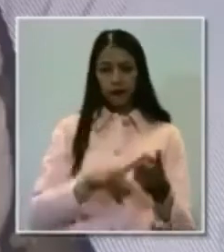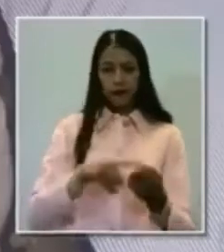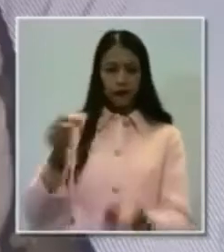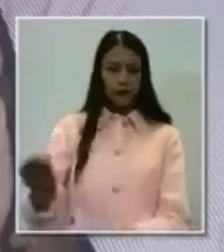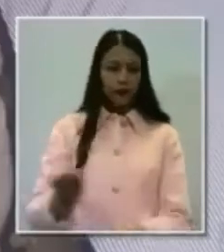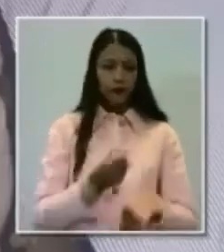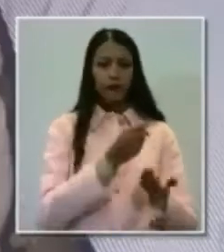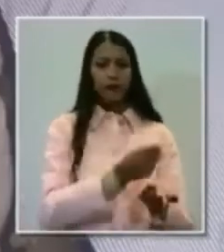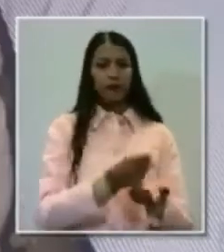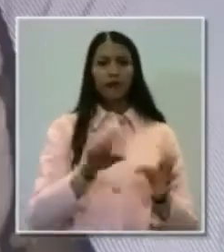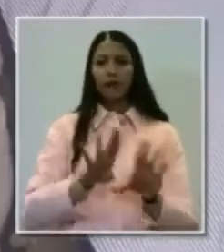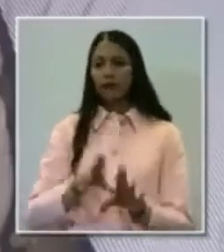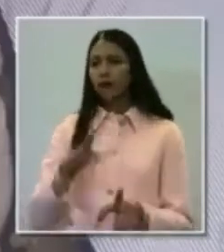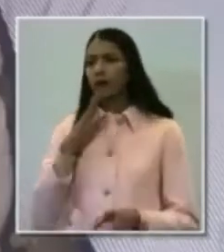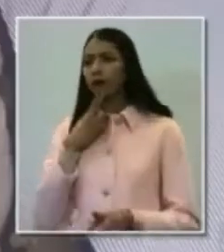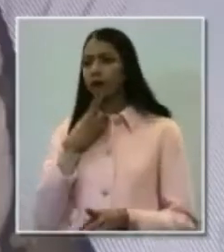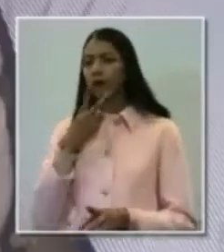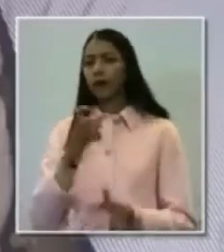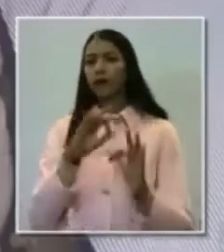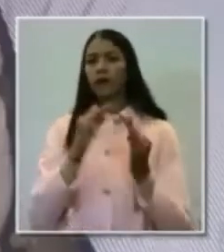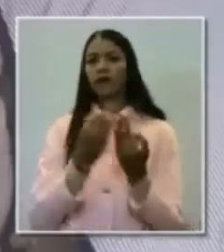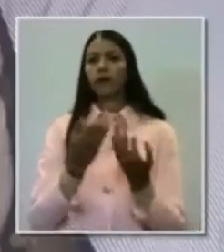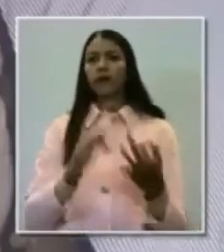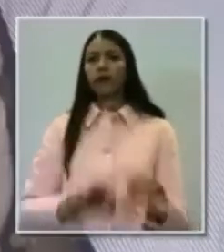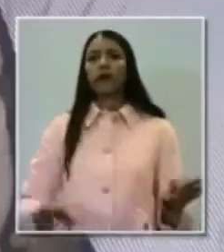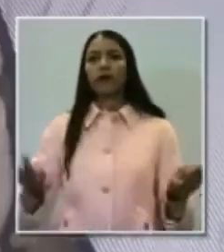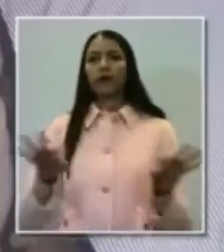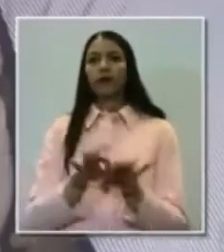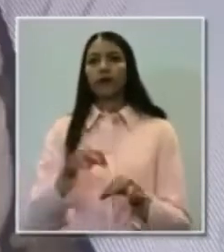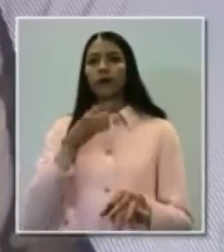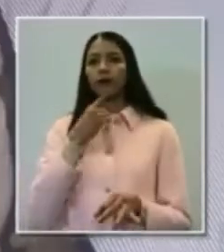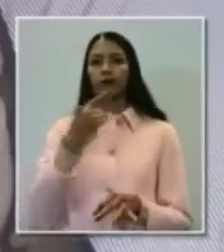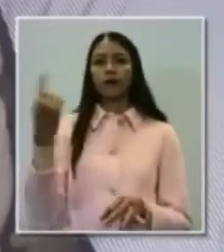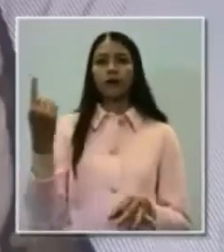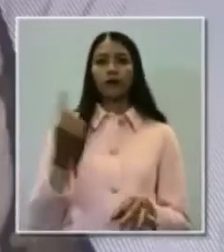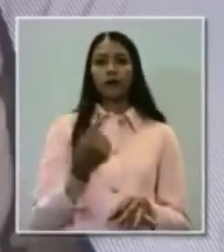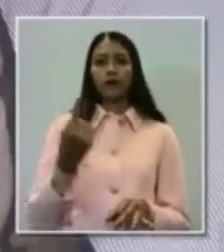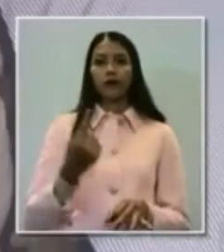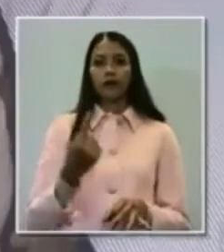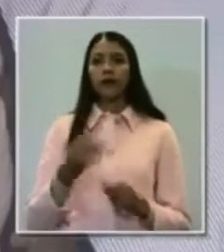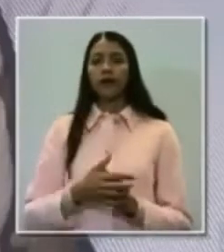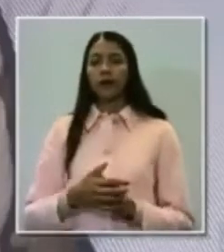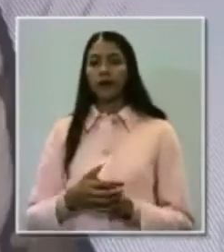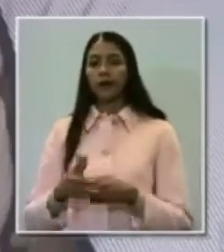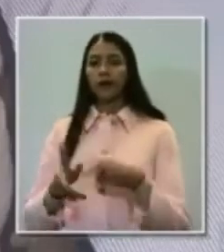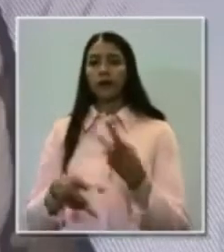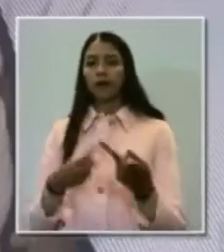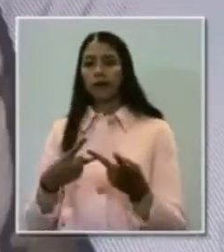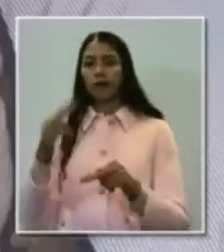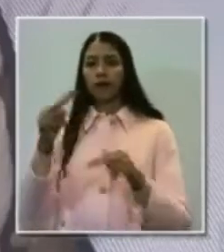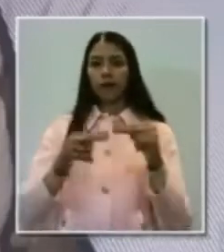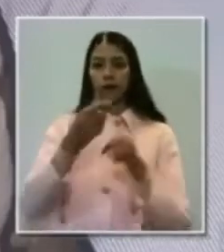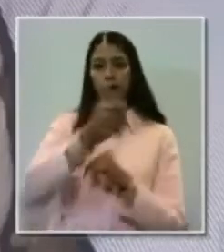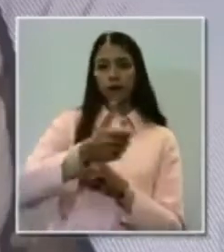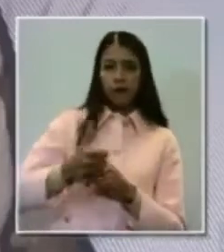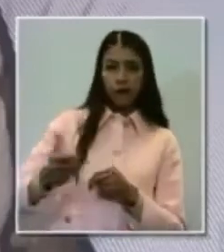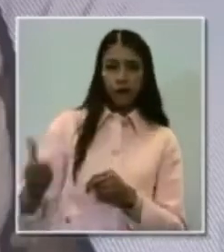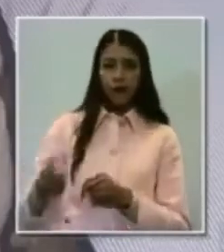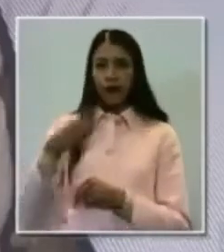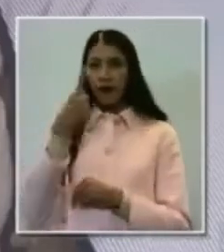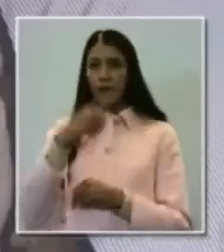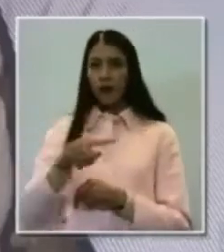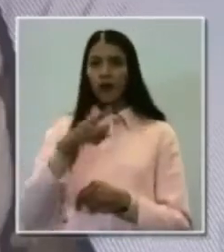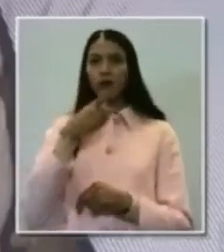se aplica. En este sentido, es importante señalarles que la presencia de cada uno de los niveles es